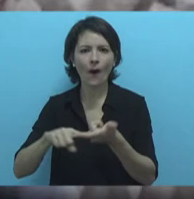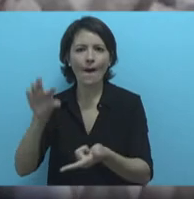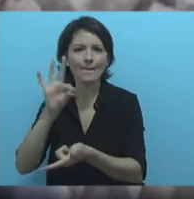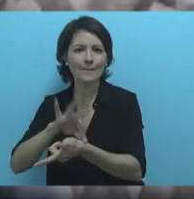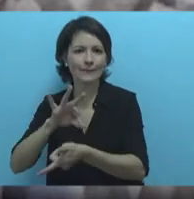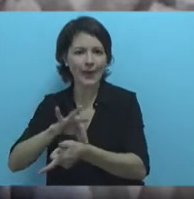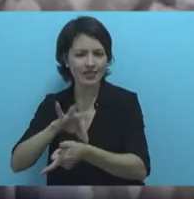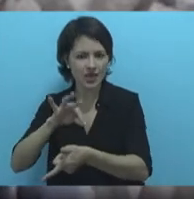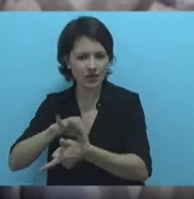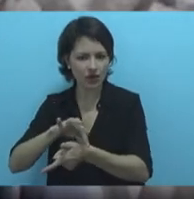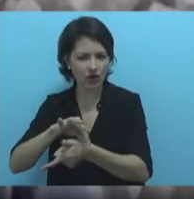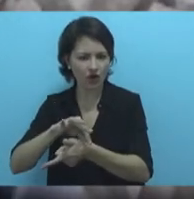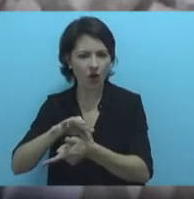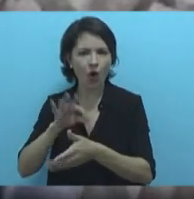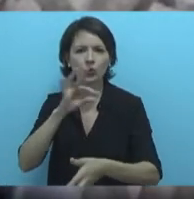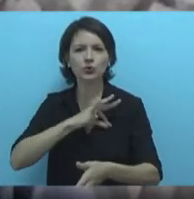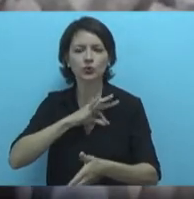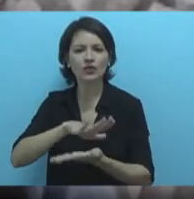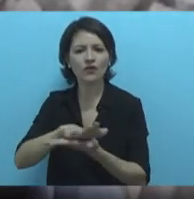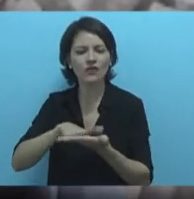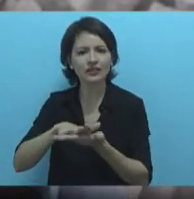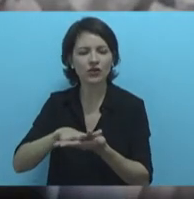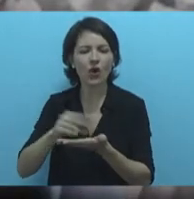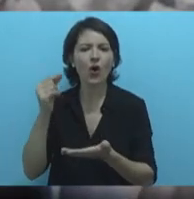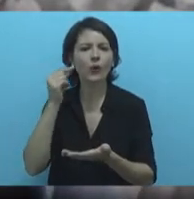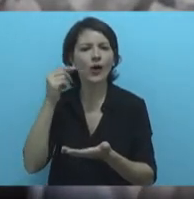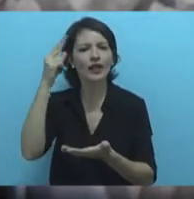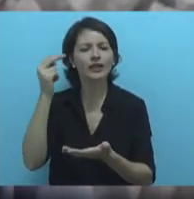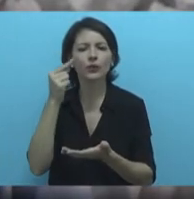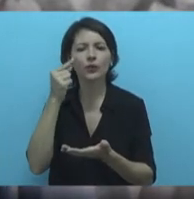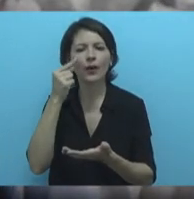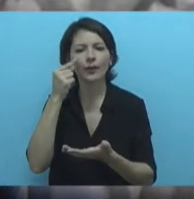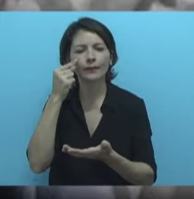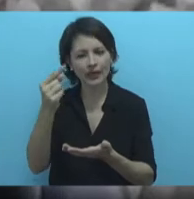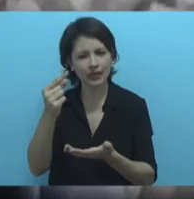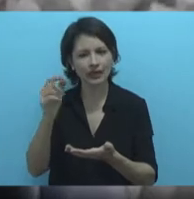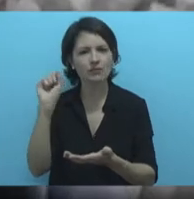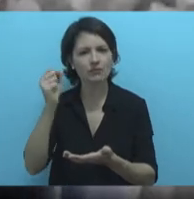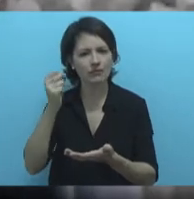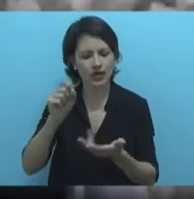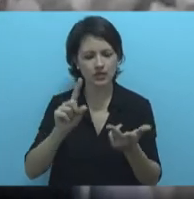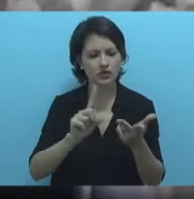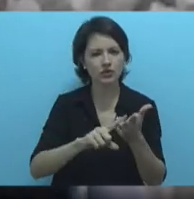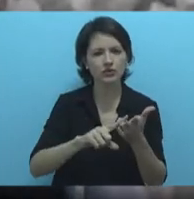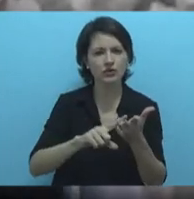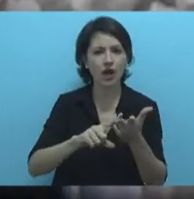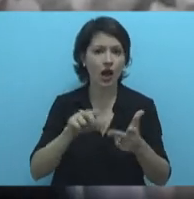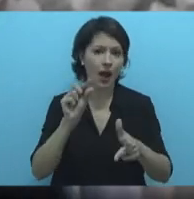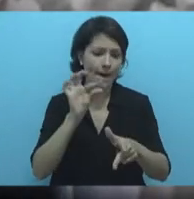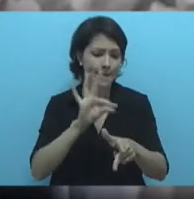externa tercer nivel esté en 49 mil pesos que un médico